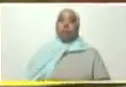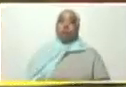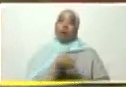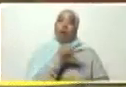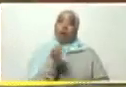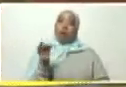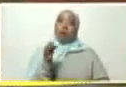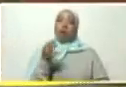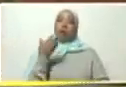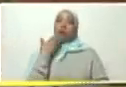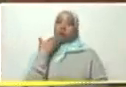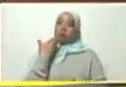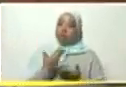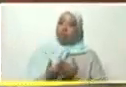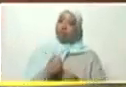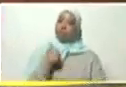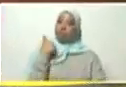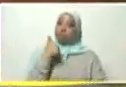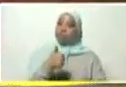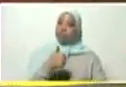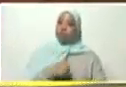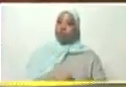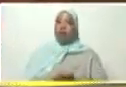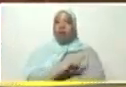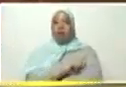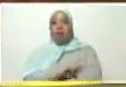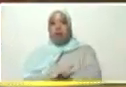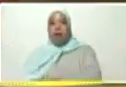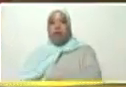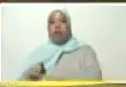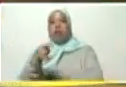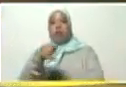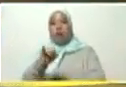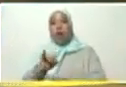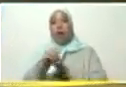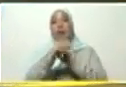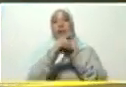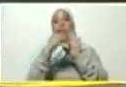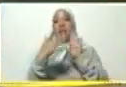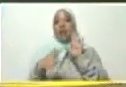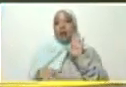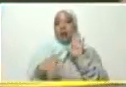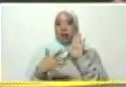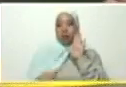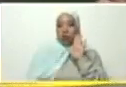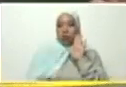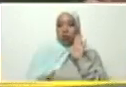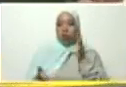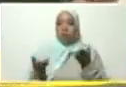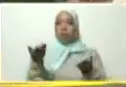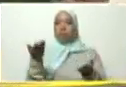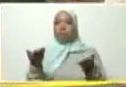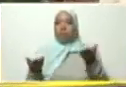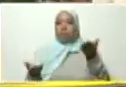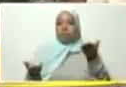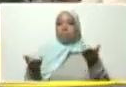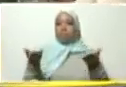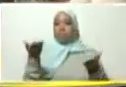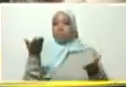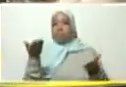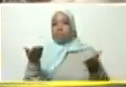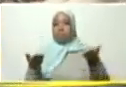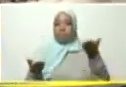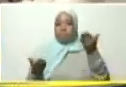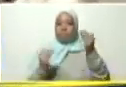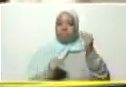excelente deberes y derechos siempre el equilibrio el equilibrio el equilibrio